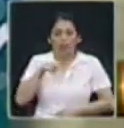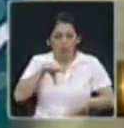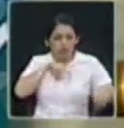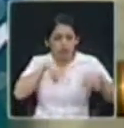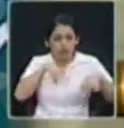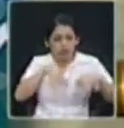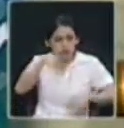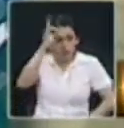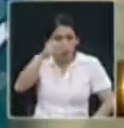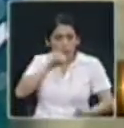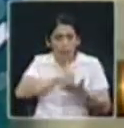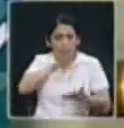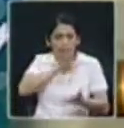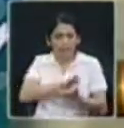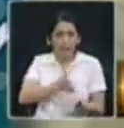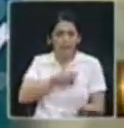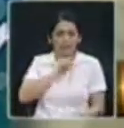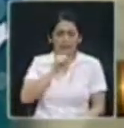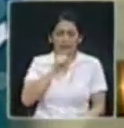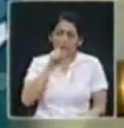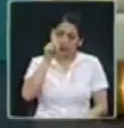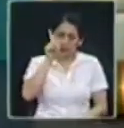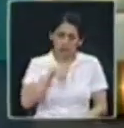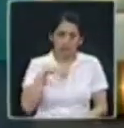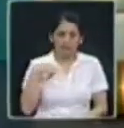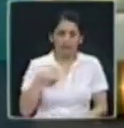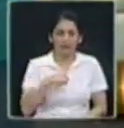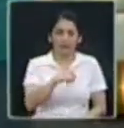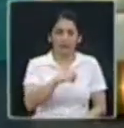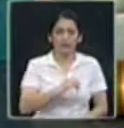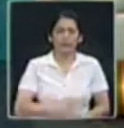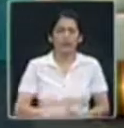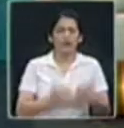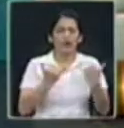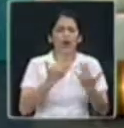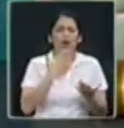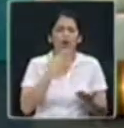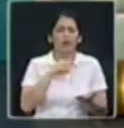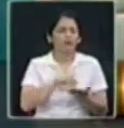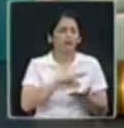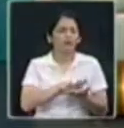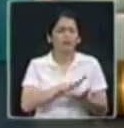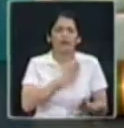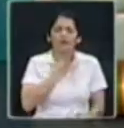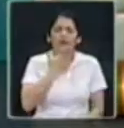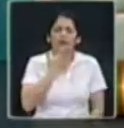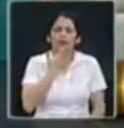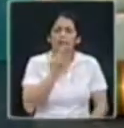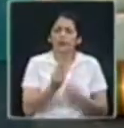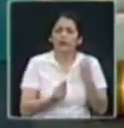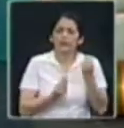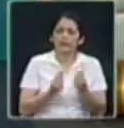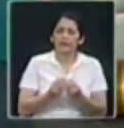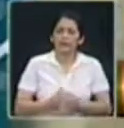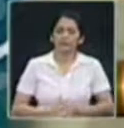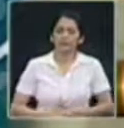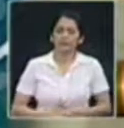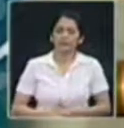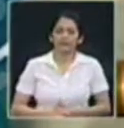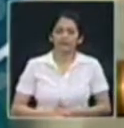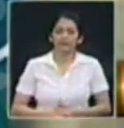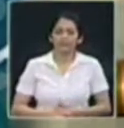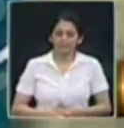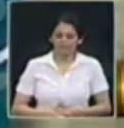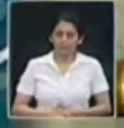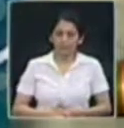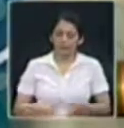Esa es la primera razón y fortaleza que tiene también esta ley de prevención. Pero ¿cómo se institucionaliza eso y se la ejecuta en la práctica? Efectivamente, nosotros